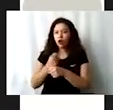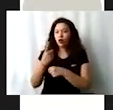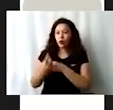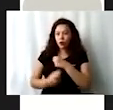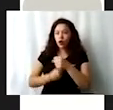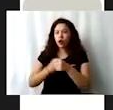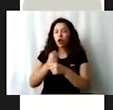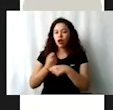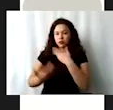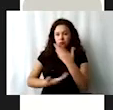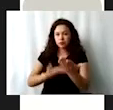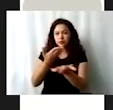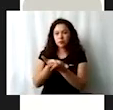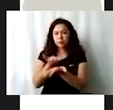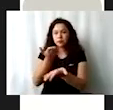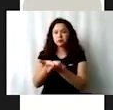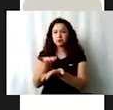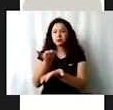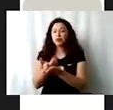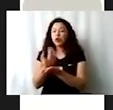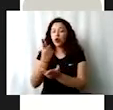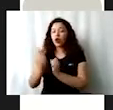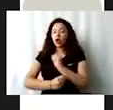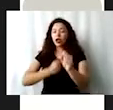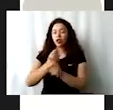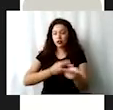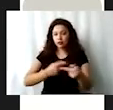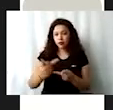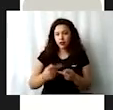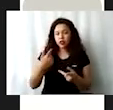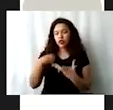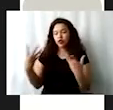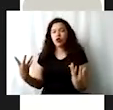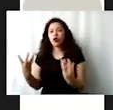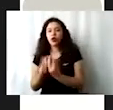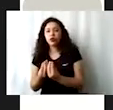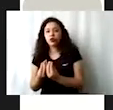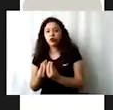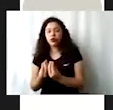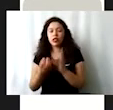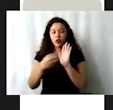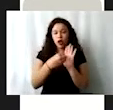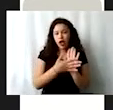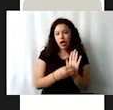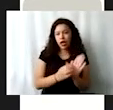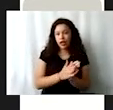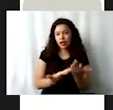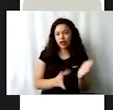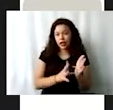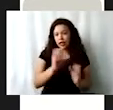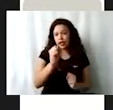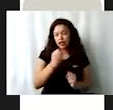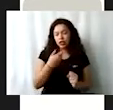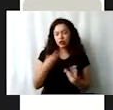presentamos un plan de acción anual y lo trabajo de la mano con una agenda. Bien, ¿qué